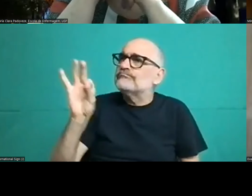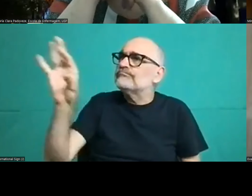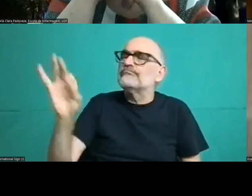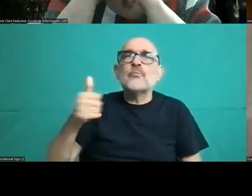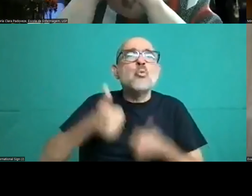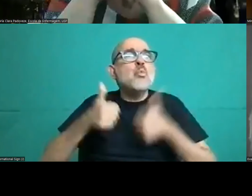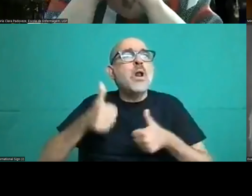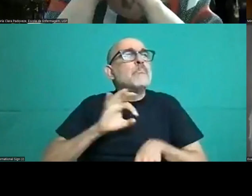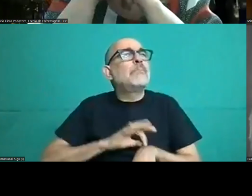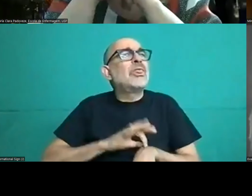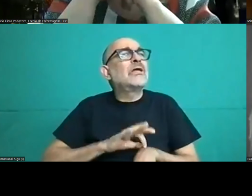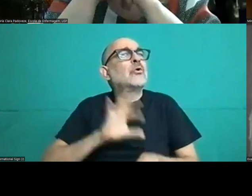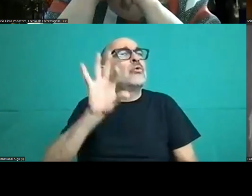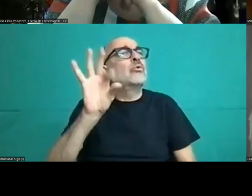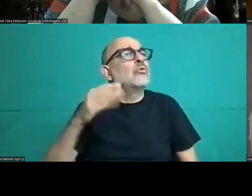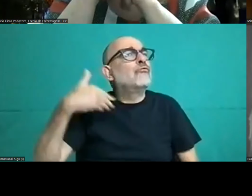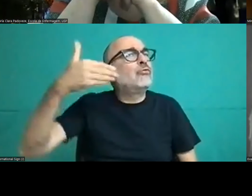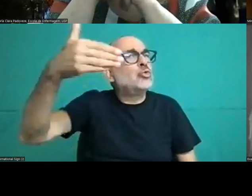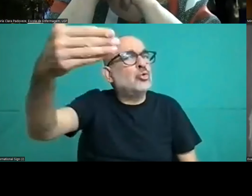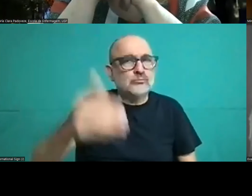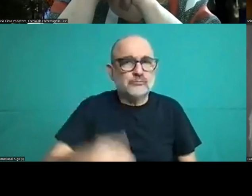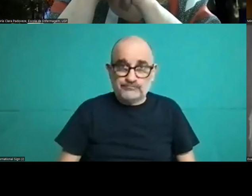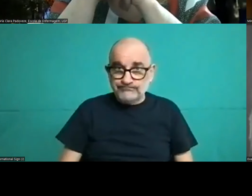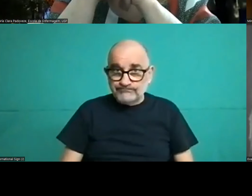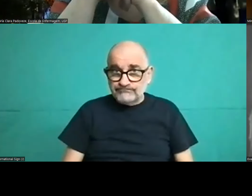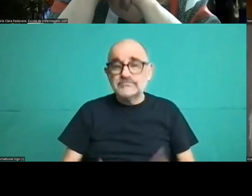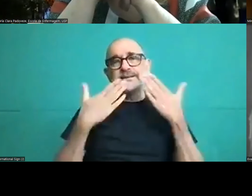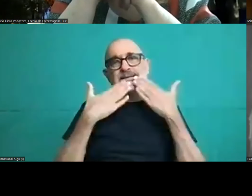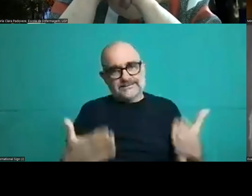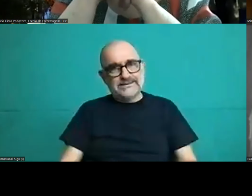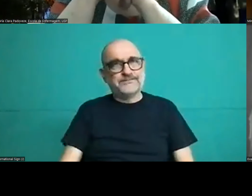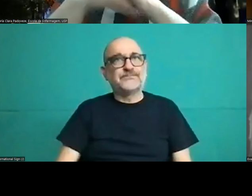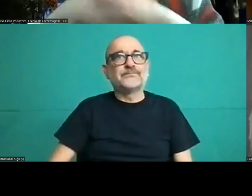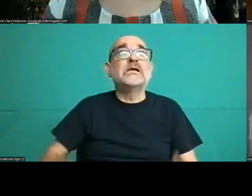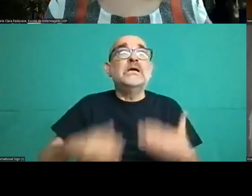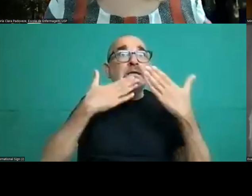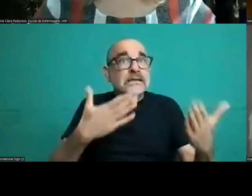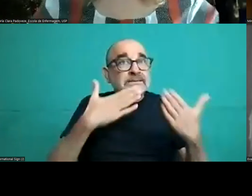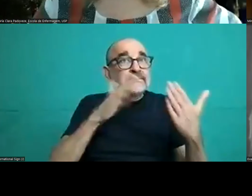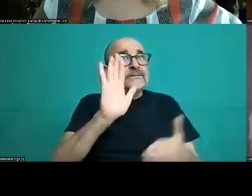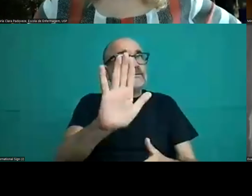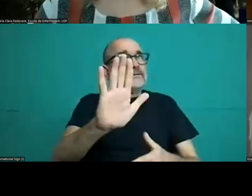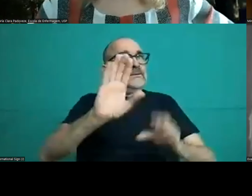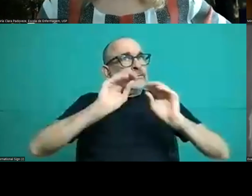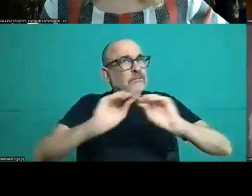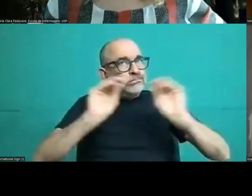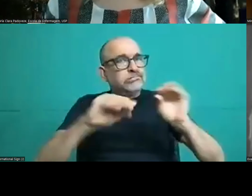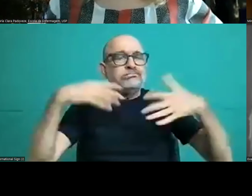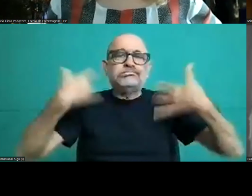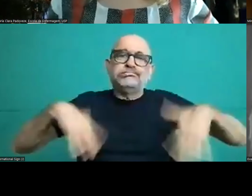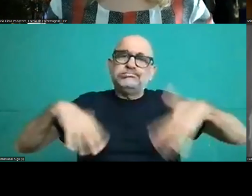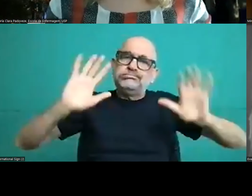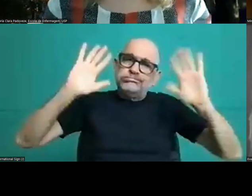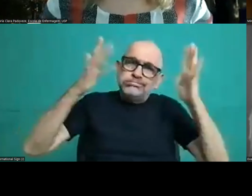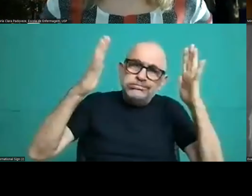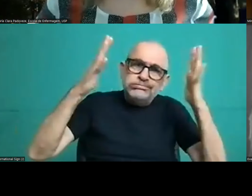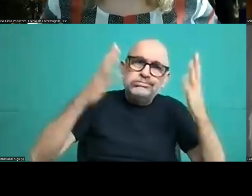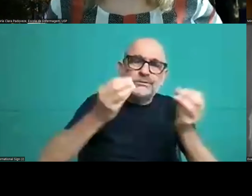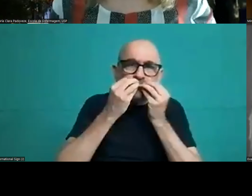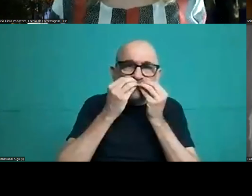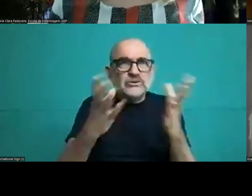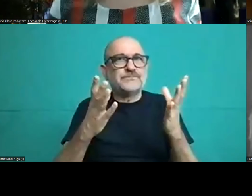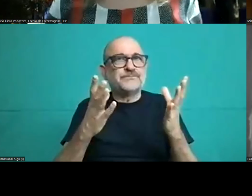Muchas gracias. Su información es muy valiosa para todos, para los pacientes. Nos emocionamos de